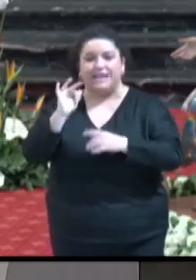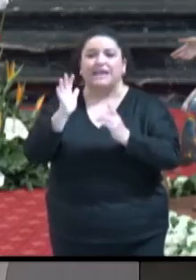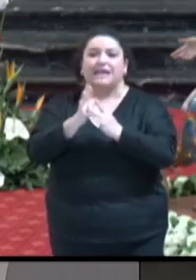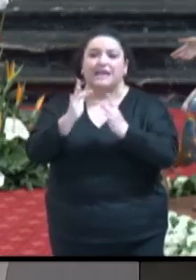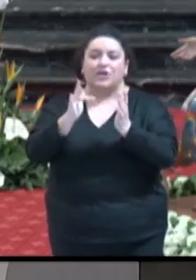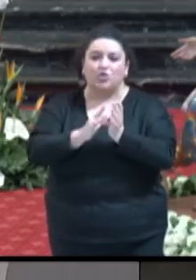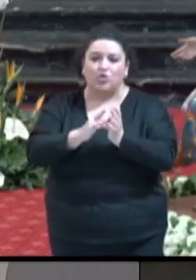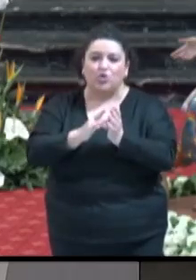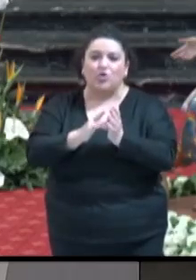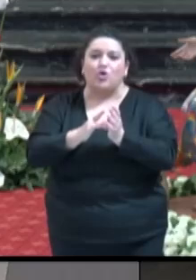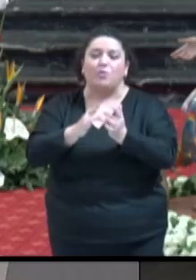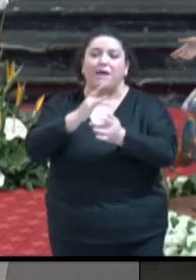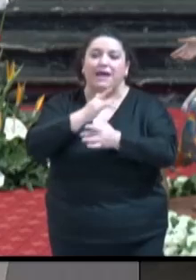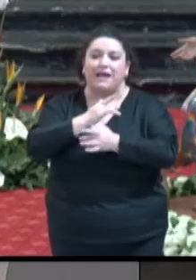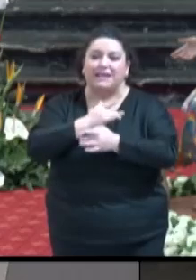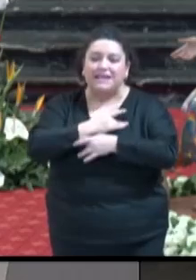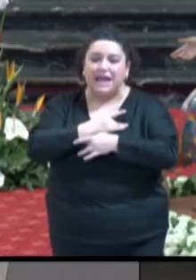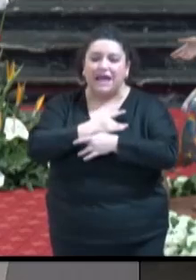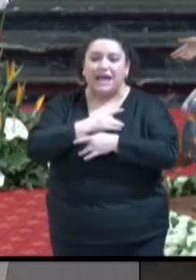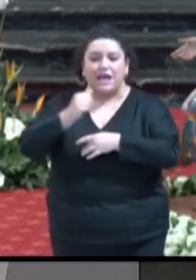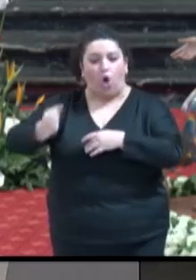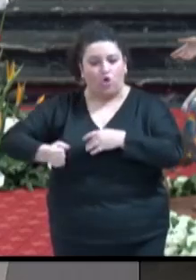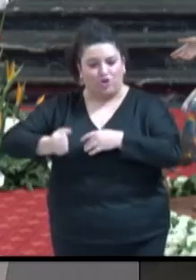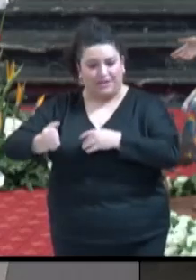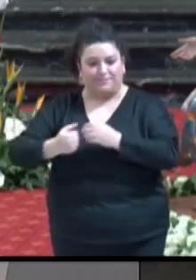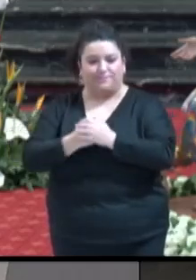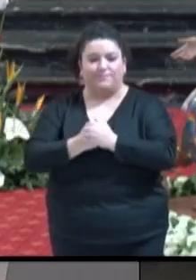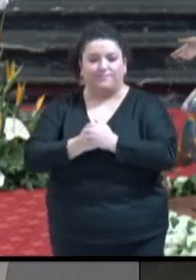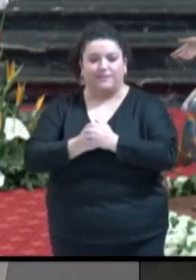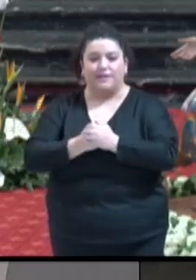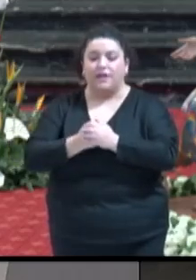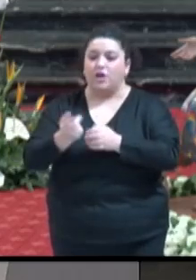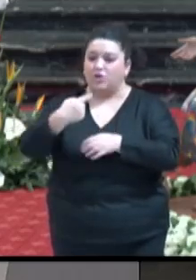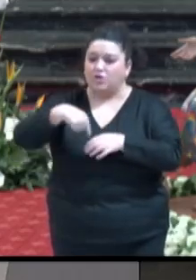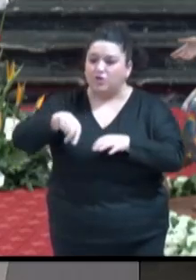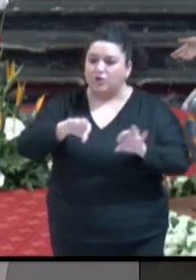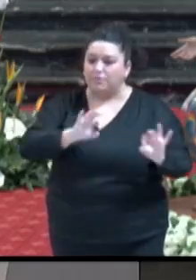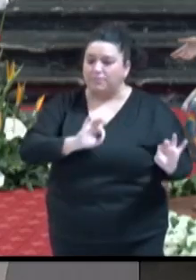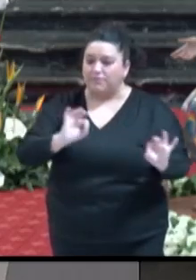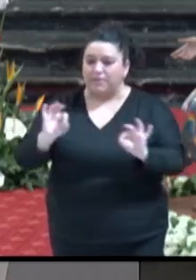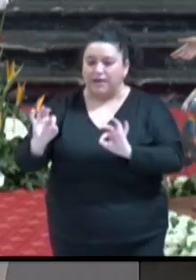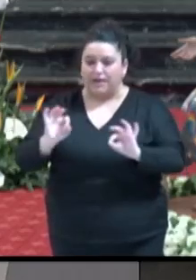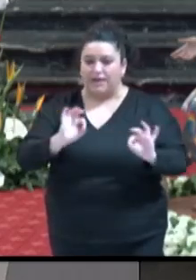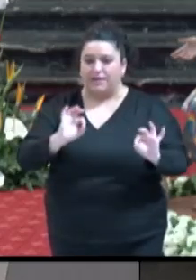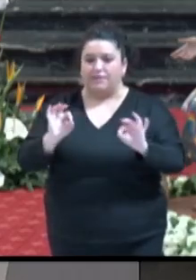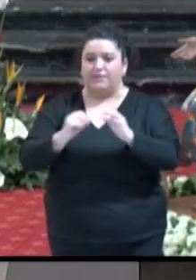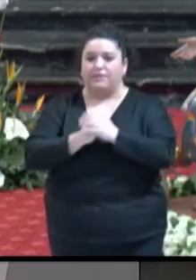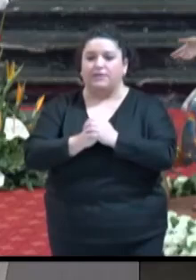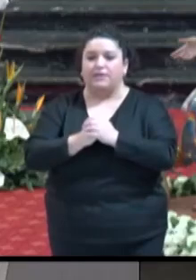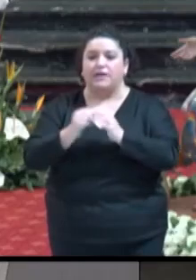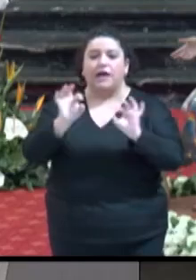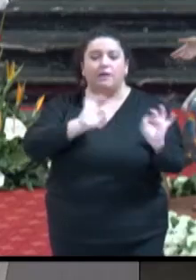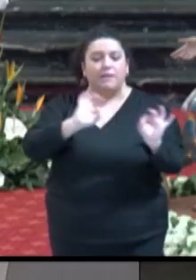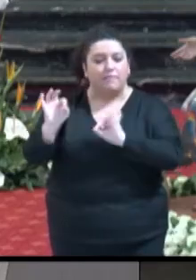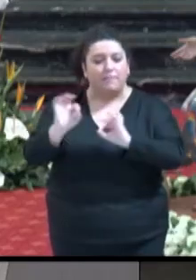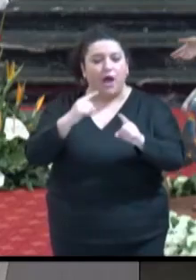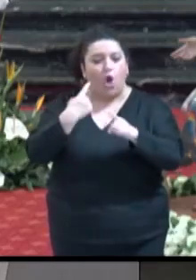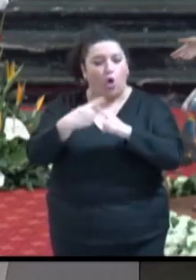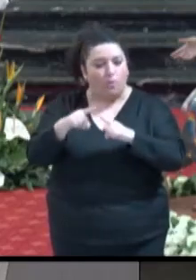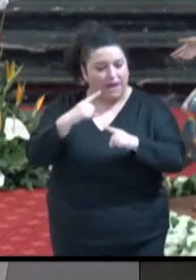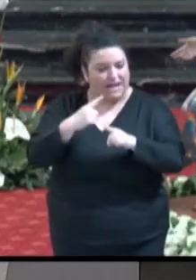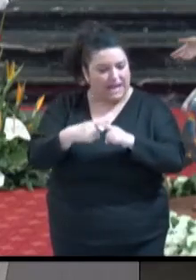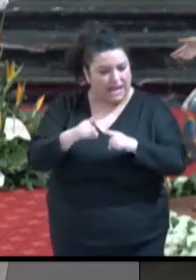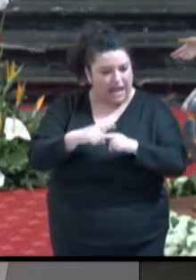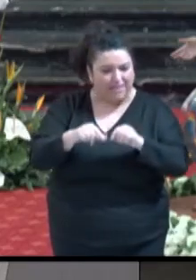y José Pues preparemos el corazón no solo los aspectos materiales de